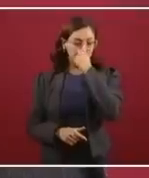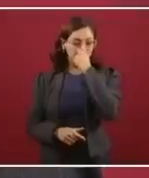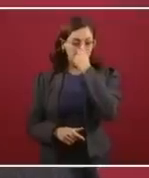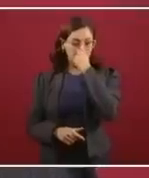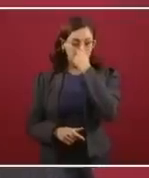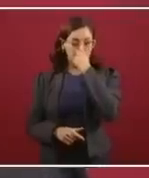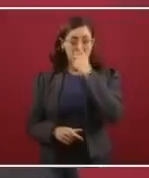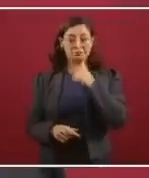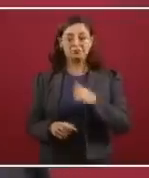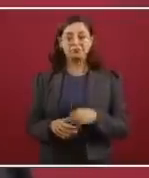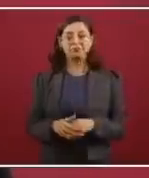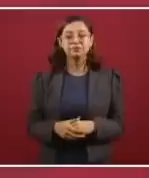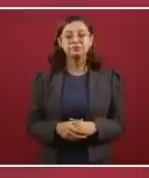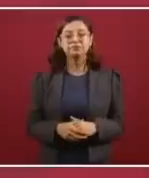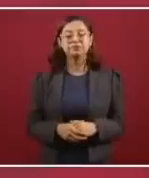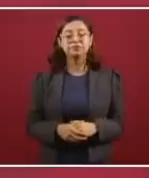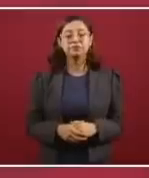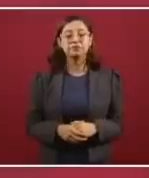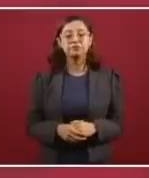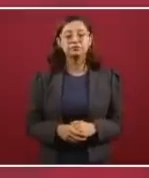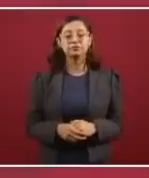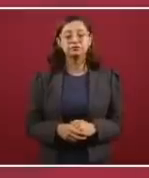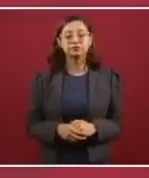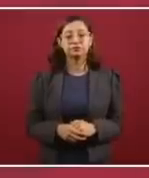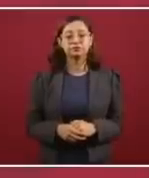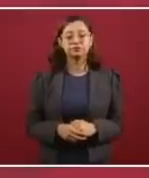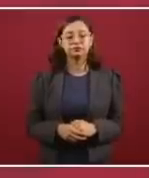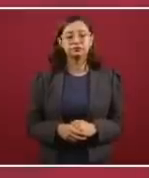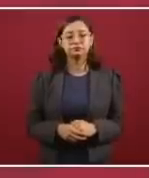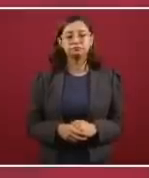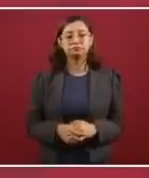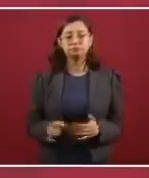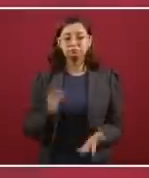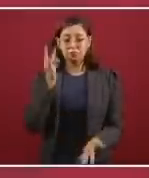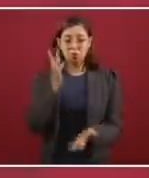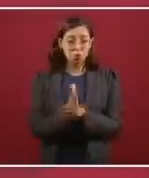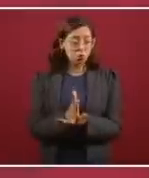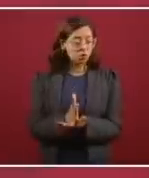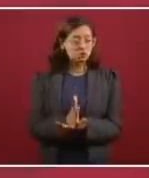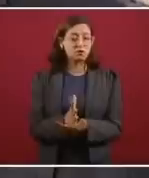Los únicos aviones,